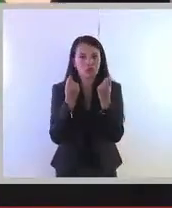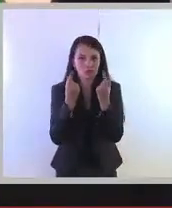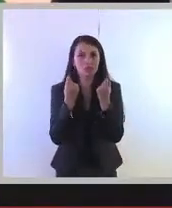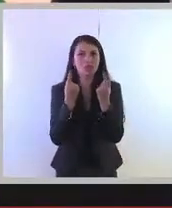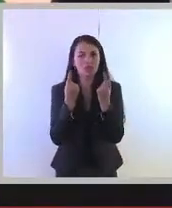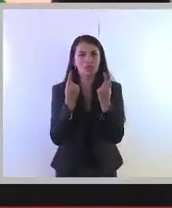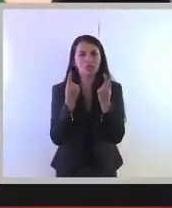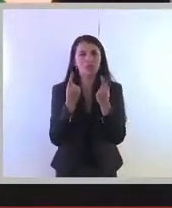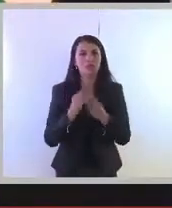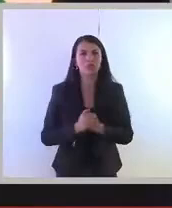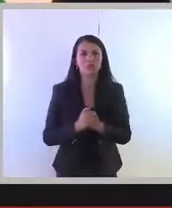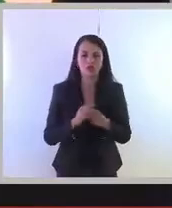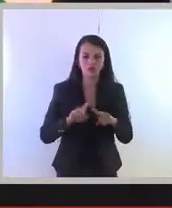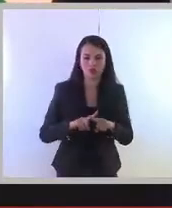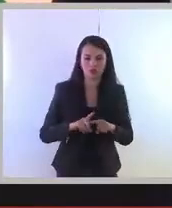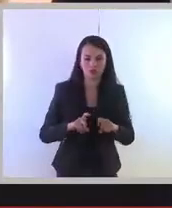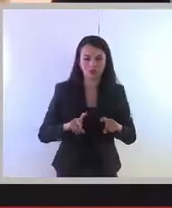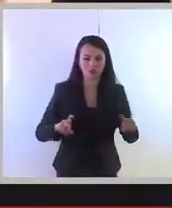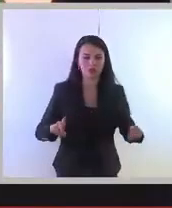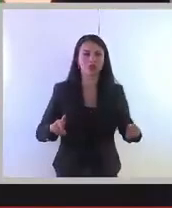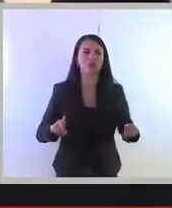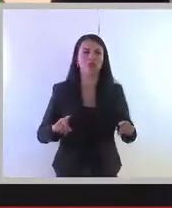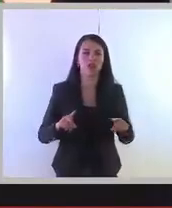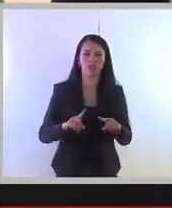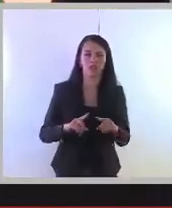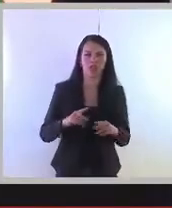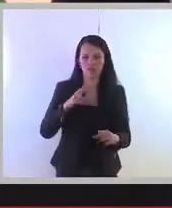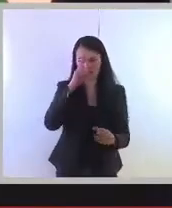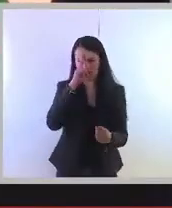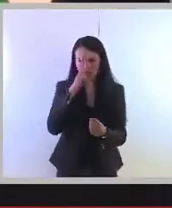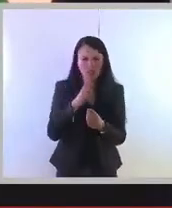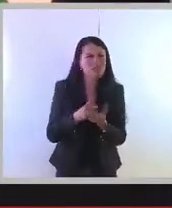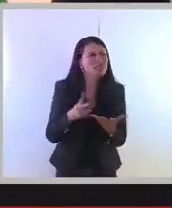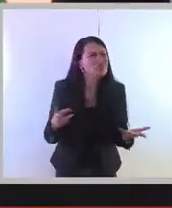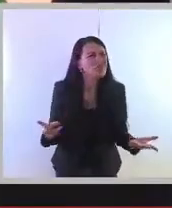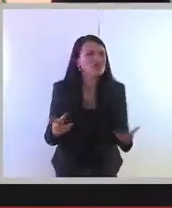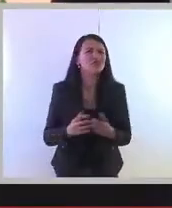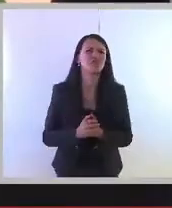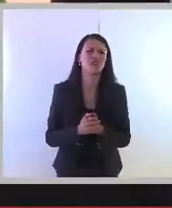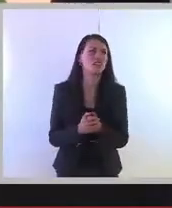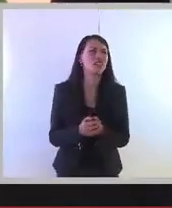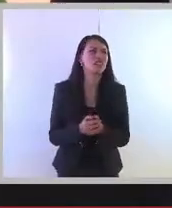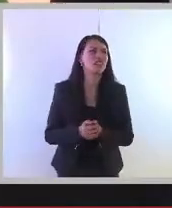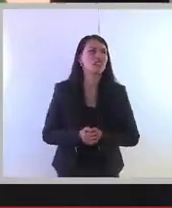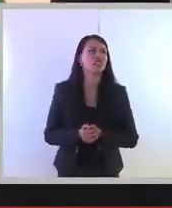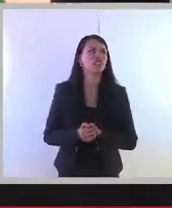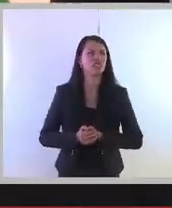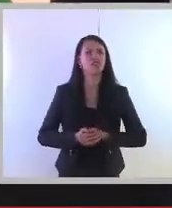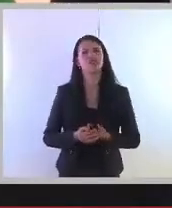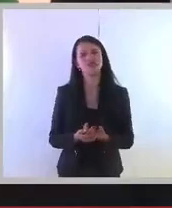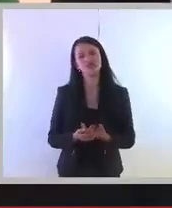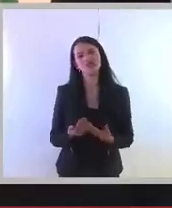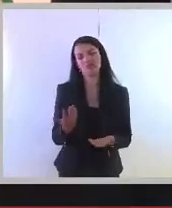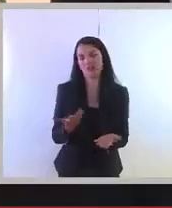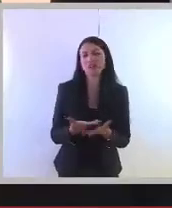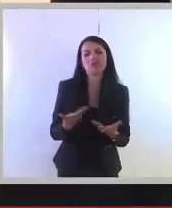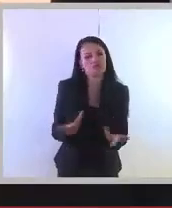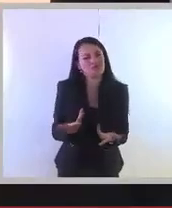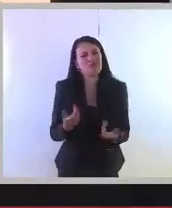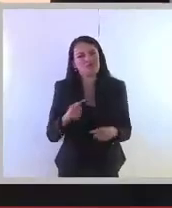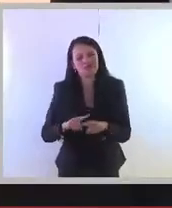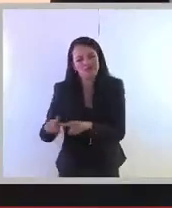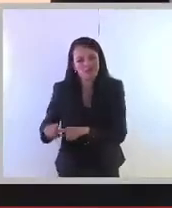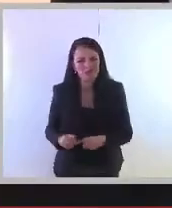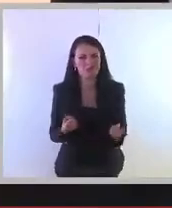una diversidad tan distinta, pero que es rica, que es diversa y que